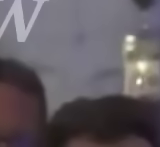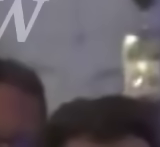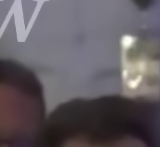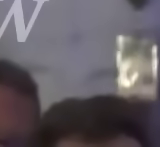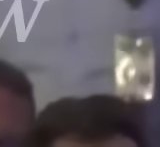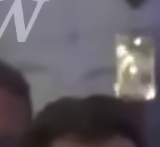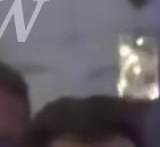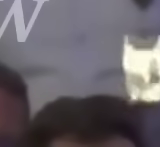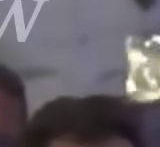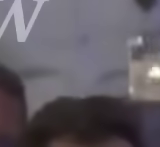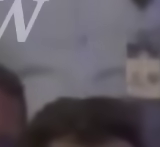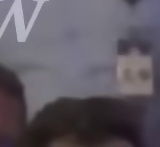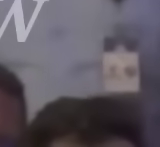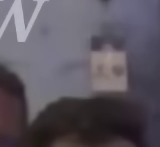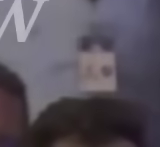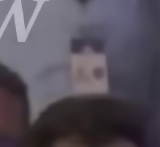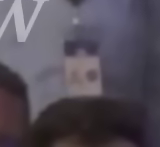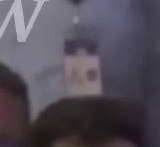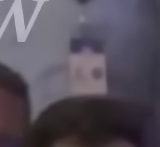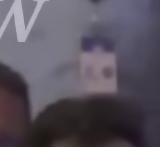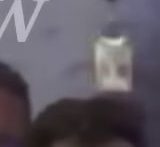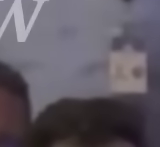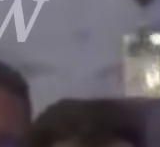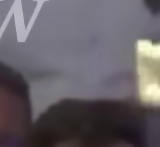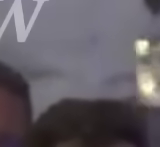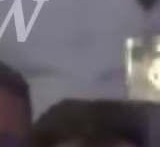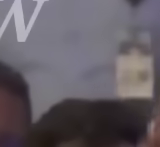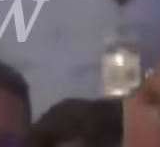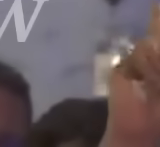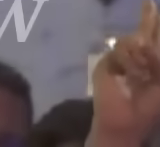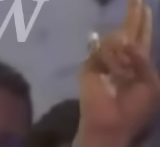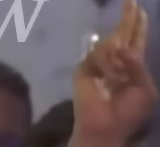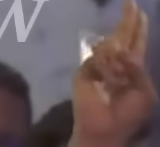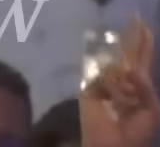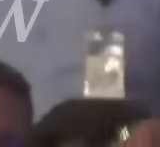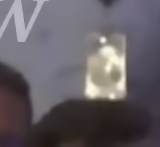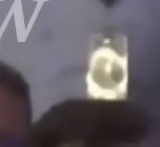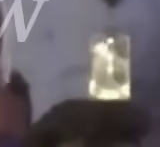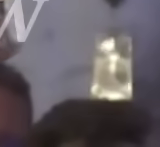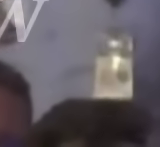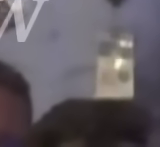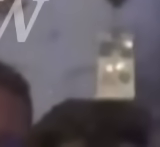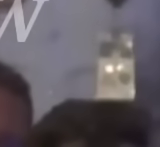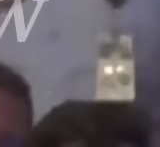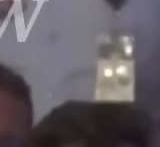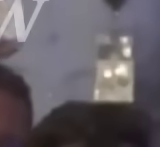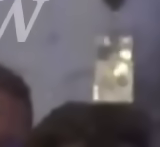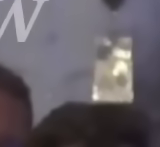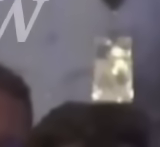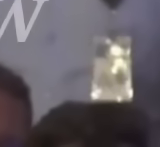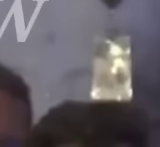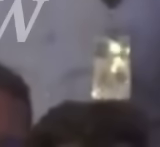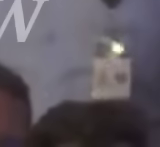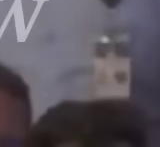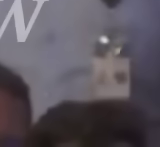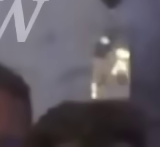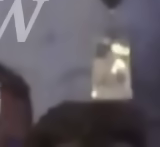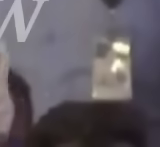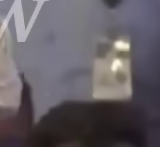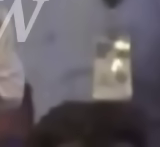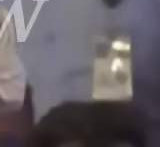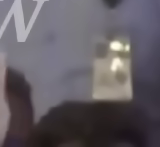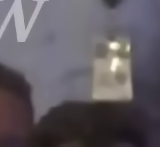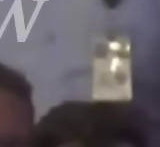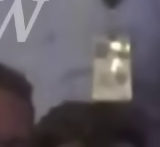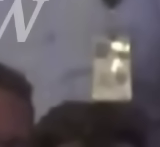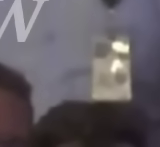Bien, siguiendo fuera del tema, Javier Flores, Listín Diario. Presidente, me voy a remontar todo el tiempo hasta los acuerdos con Guyana para tratar de confirmar